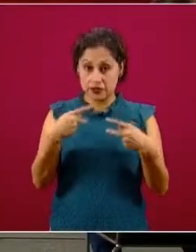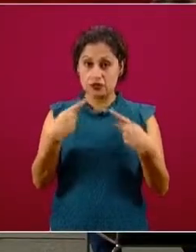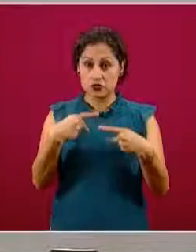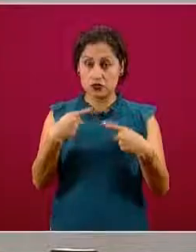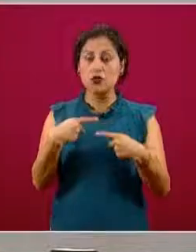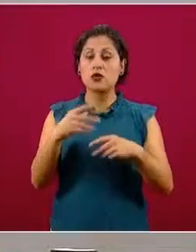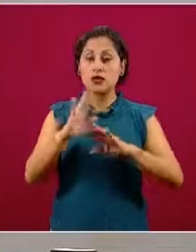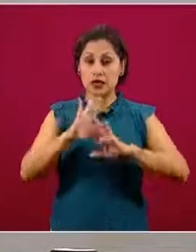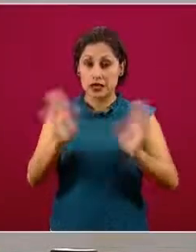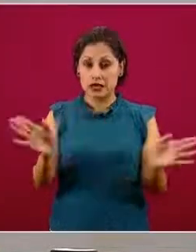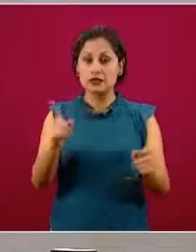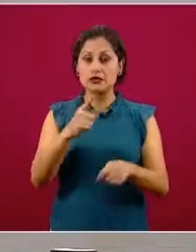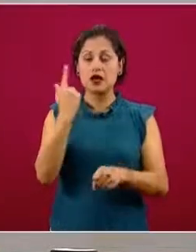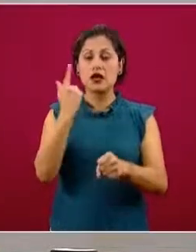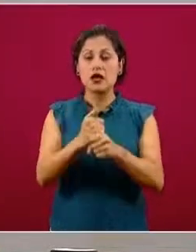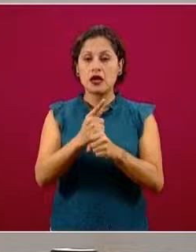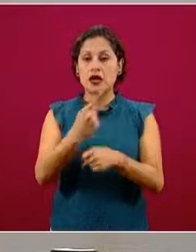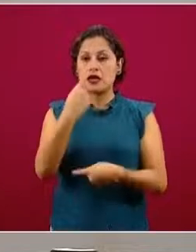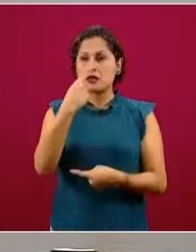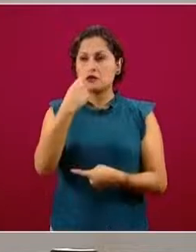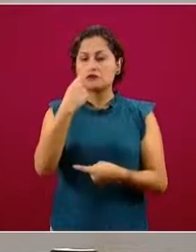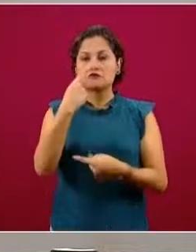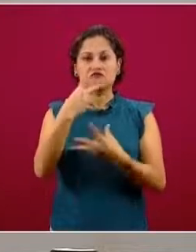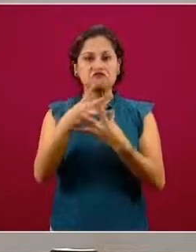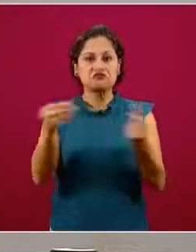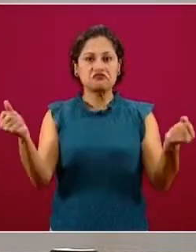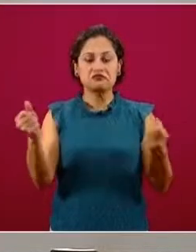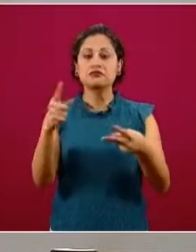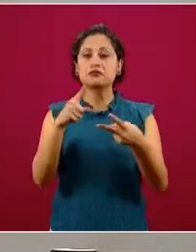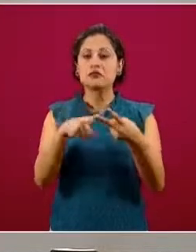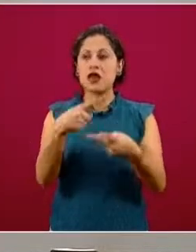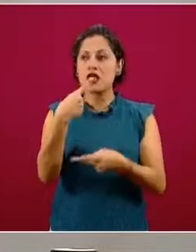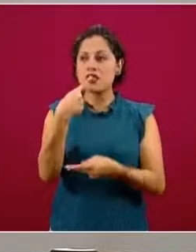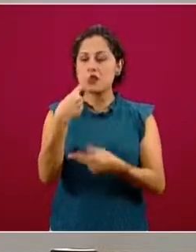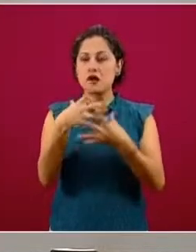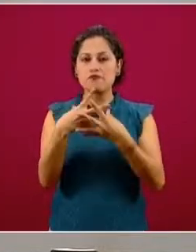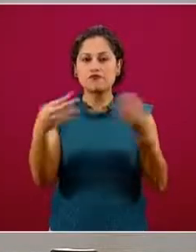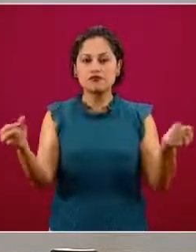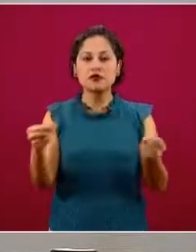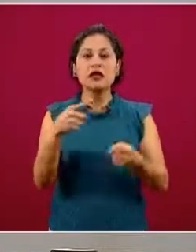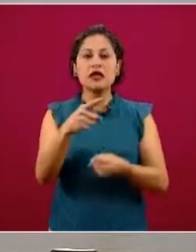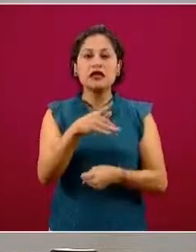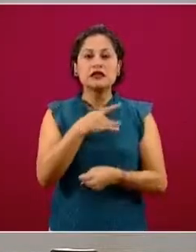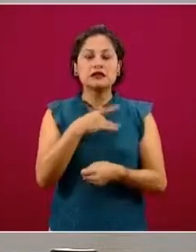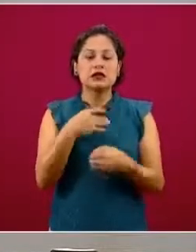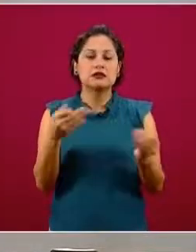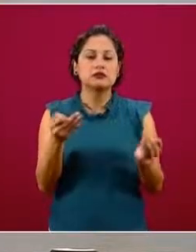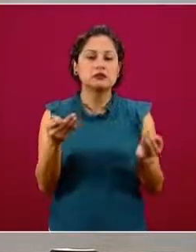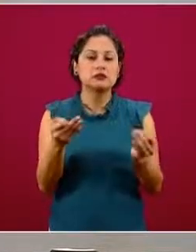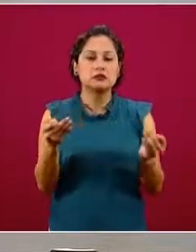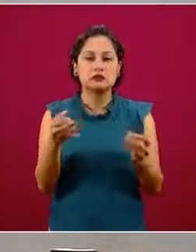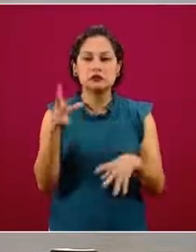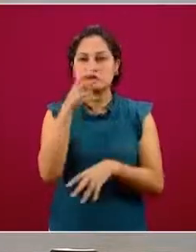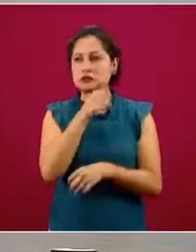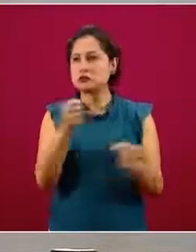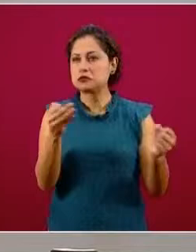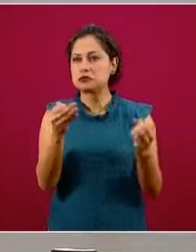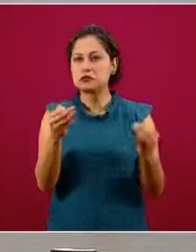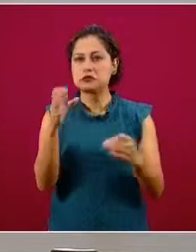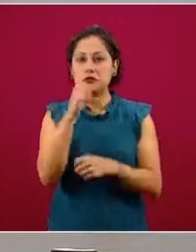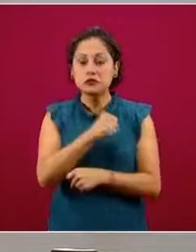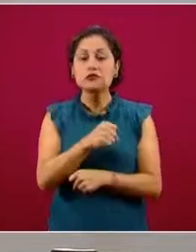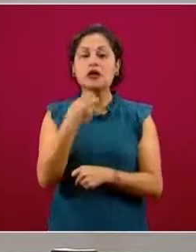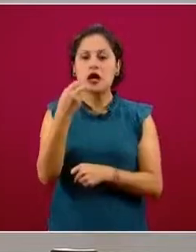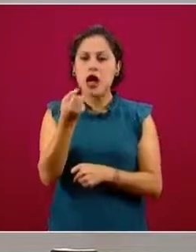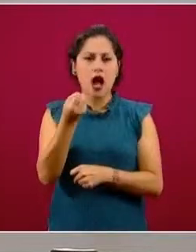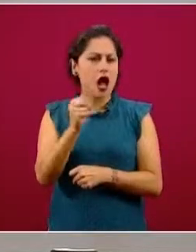del olfato, que tienen pérdida del gusto y que tienen escalofríos. Estos son síntomas generales de las